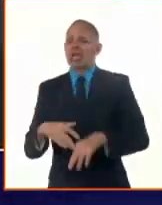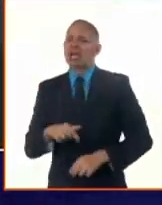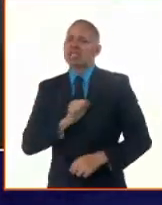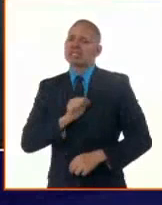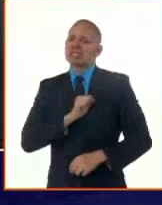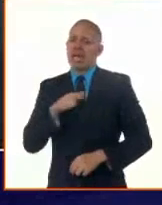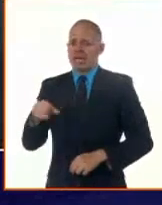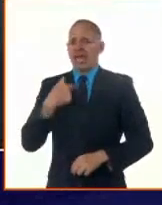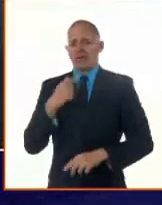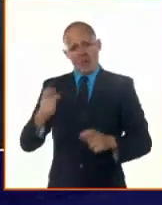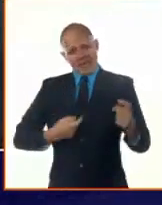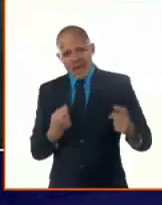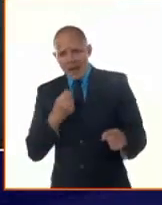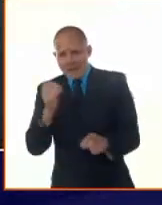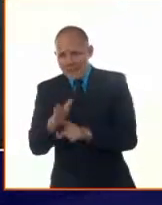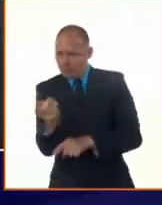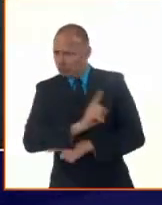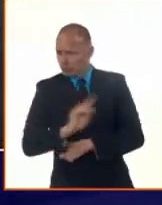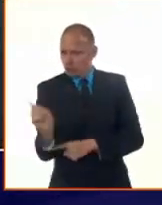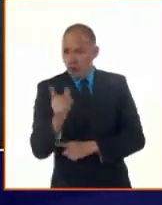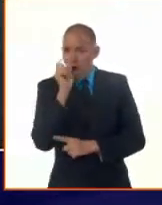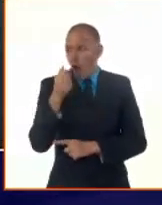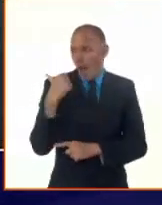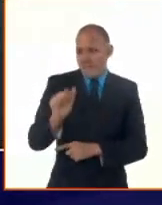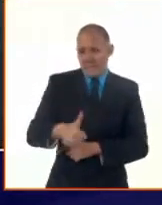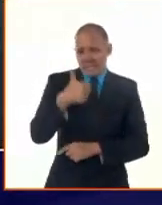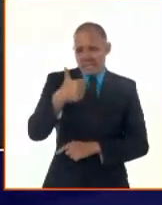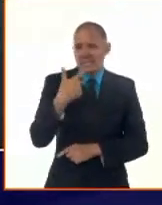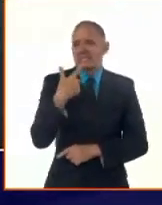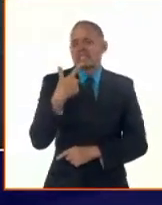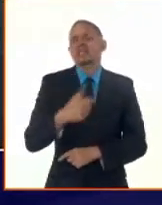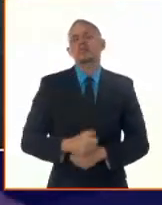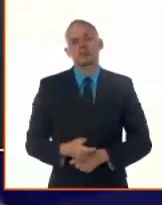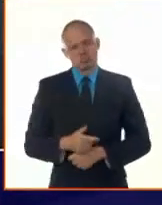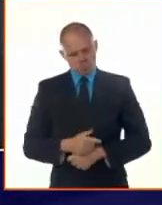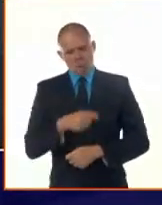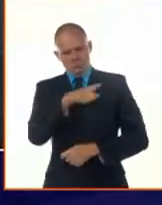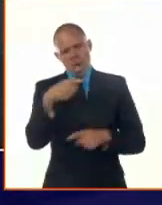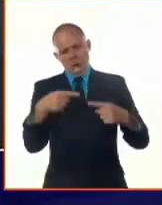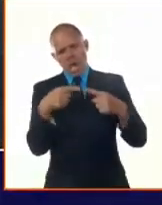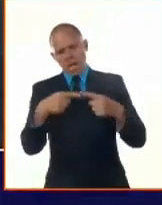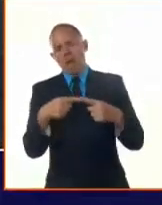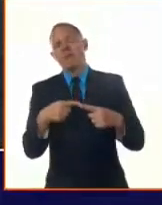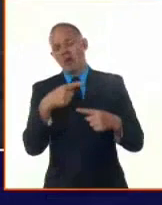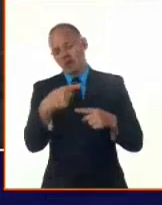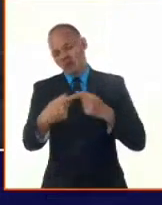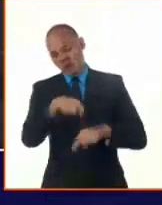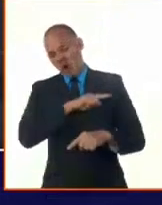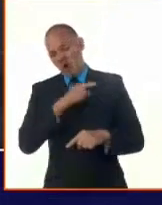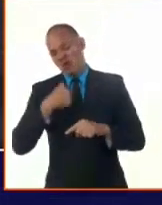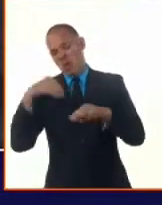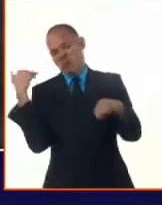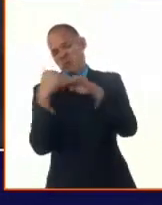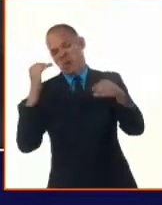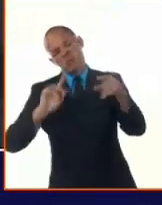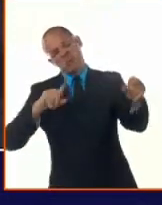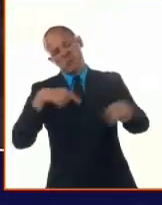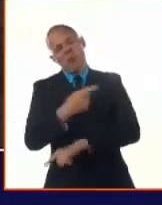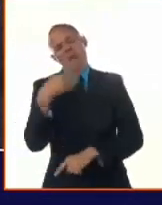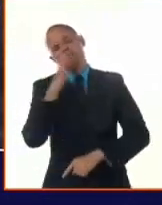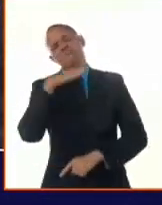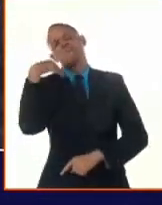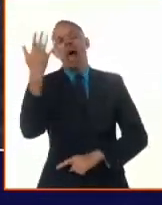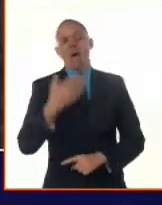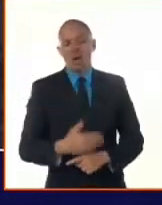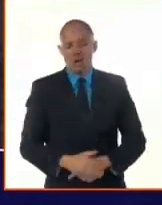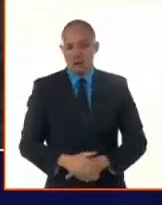netanyahu advierte alcohol nuestros enemigos pagarán un precio por cualquier agresión y el gobierno libanés presentará